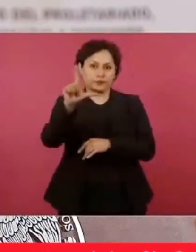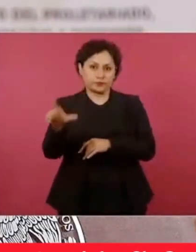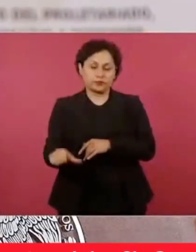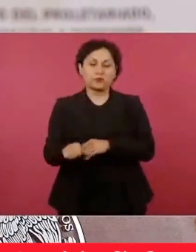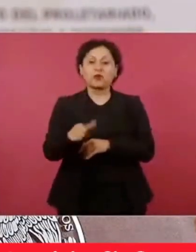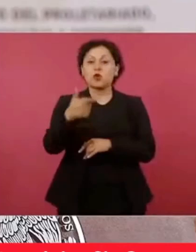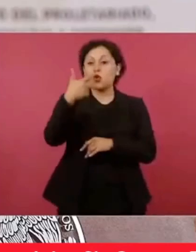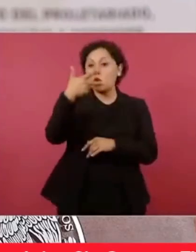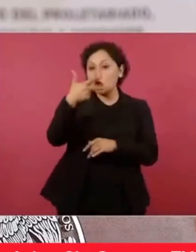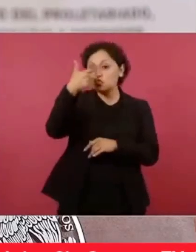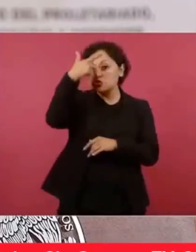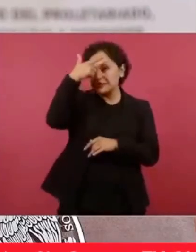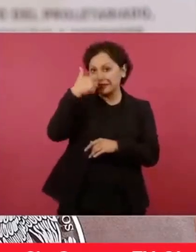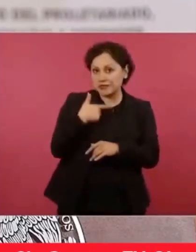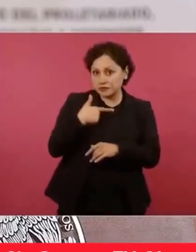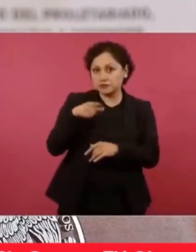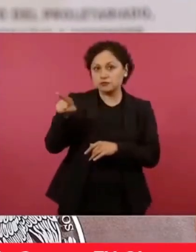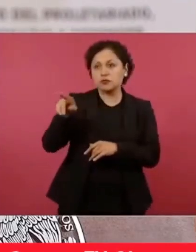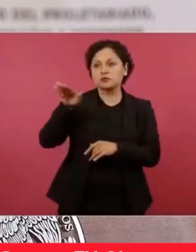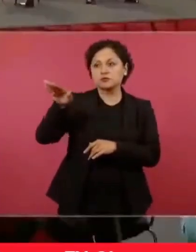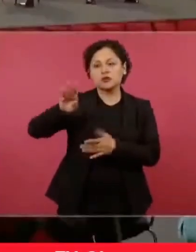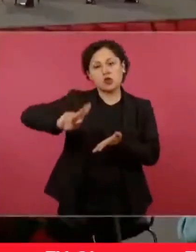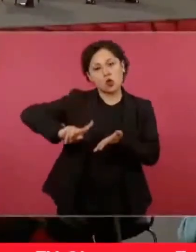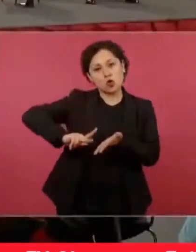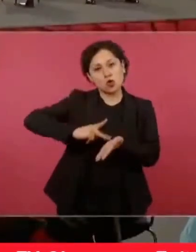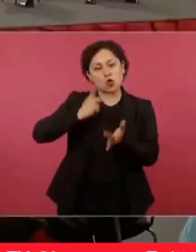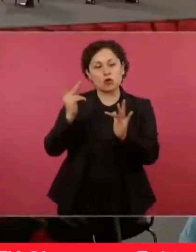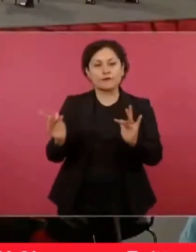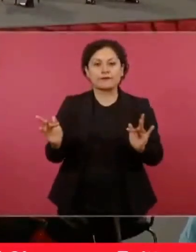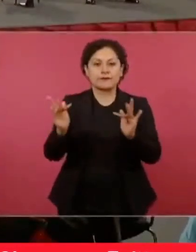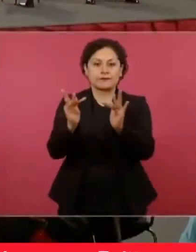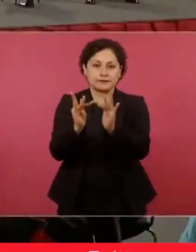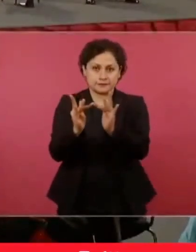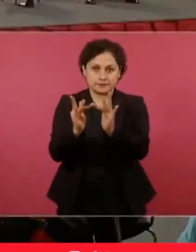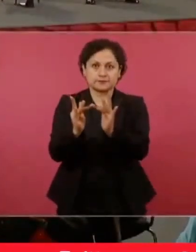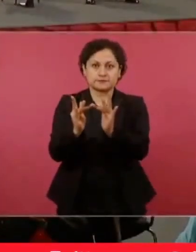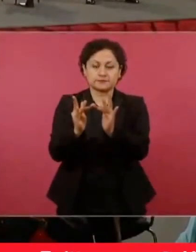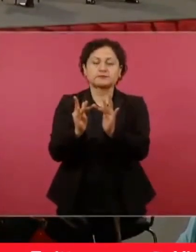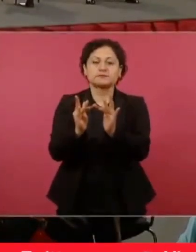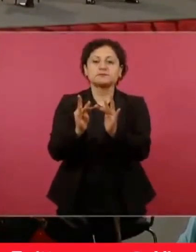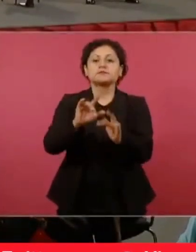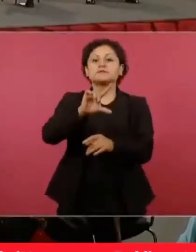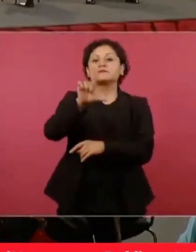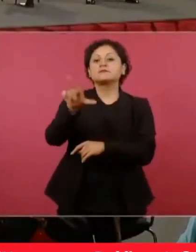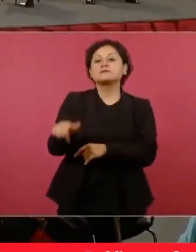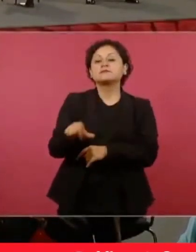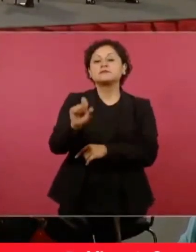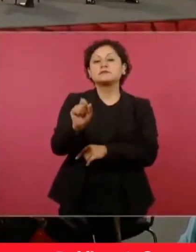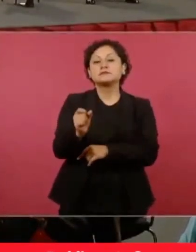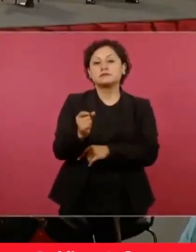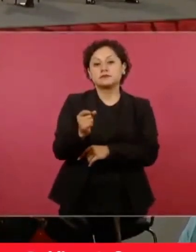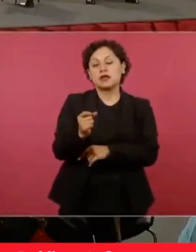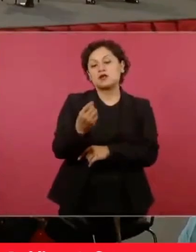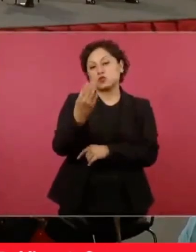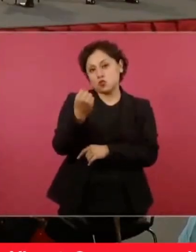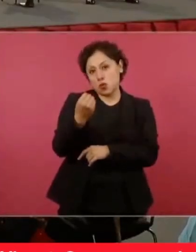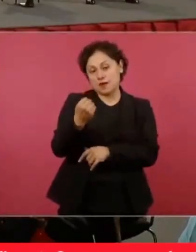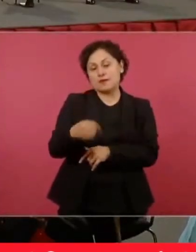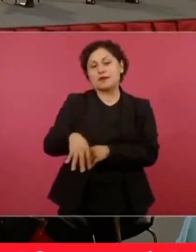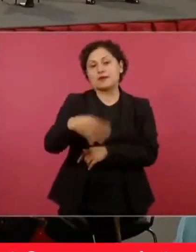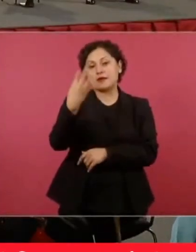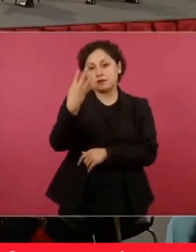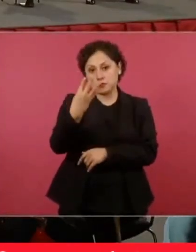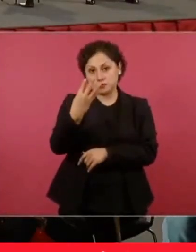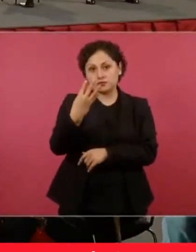de la reconexión del suministro que estaba afectado y a las 21:14 nuevamente cambiamos de